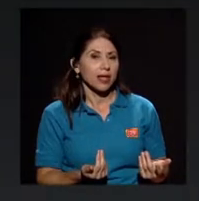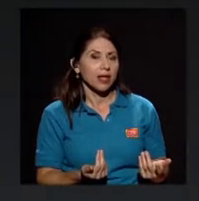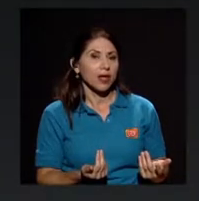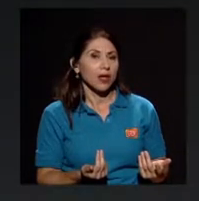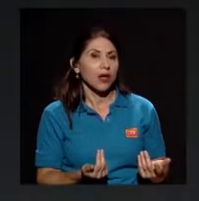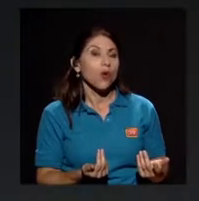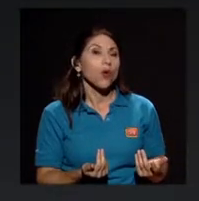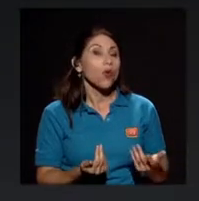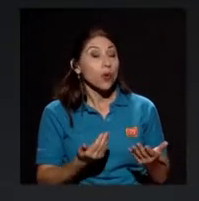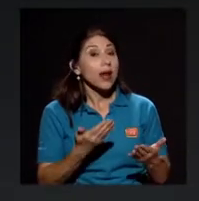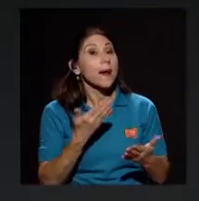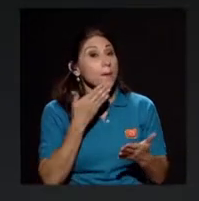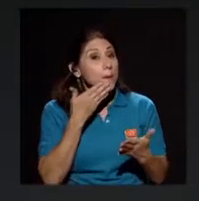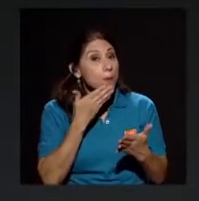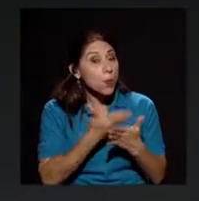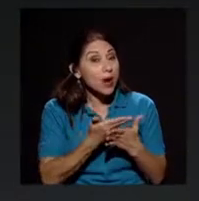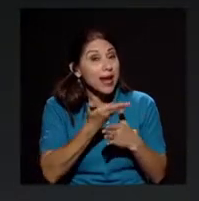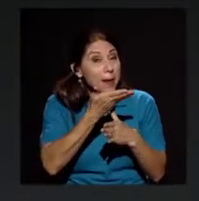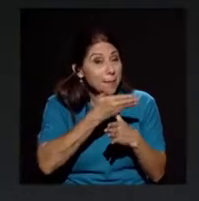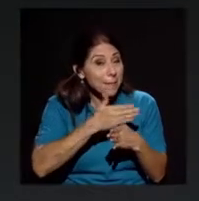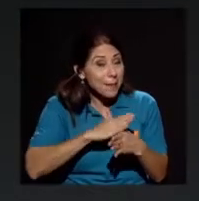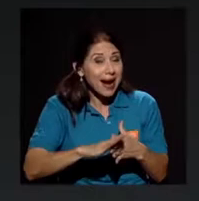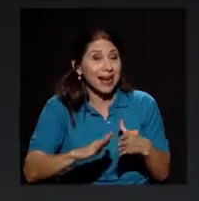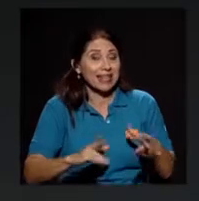y el gasto excesivo